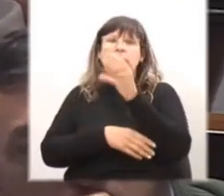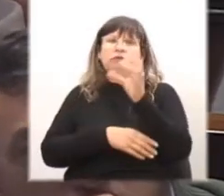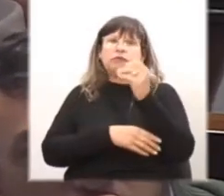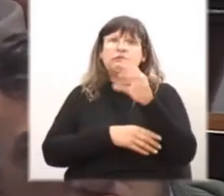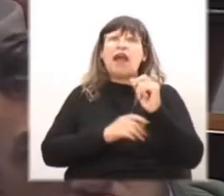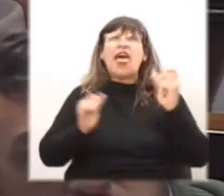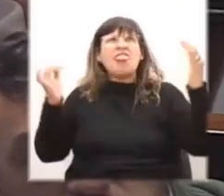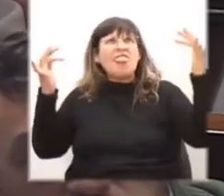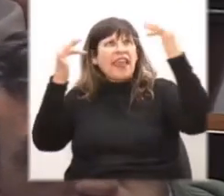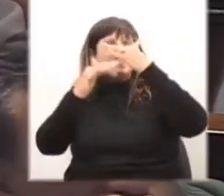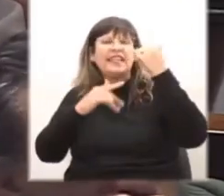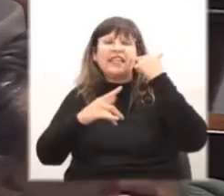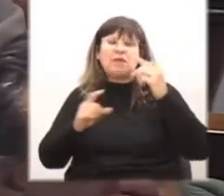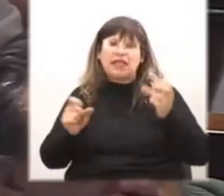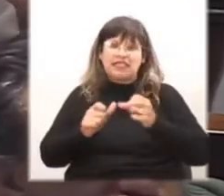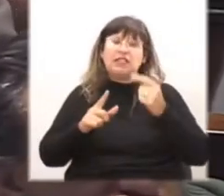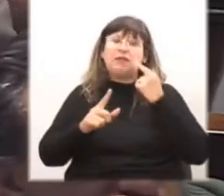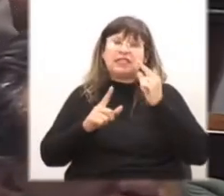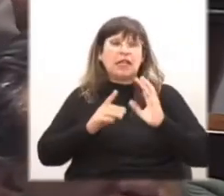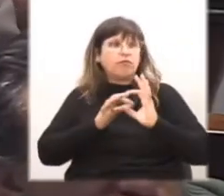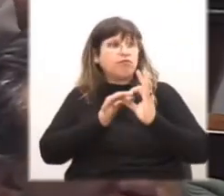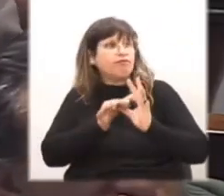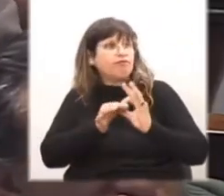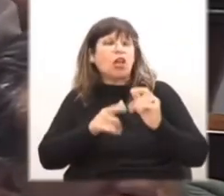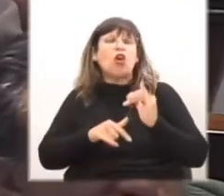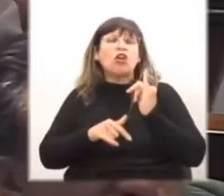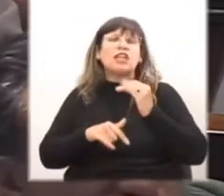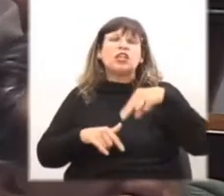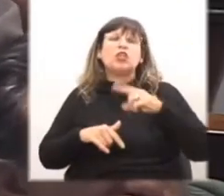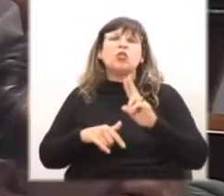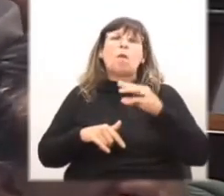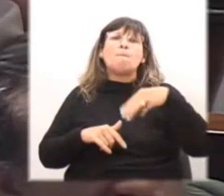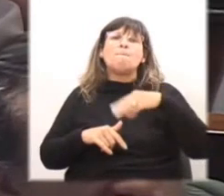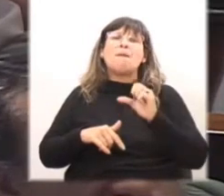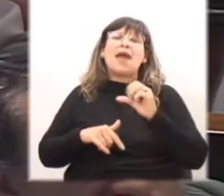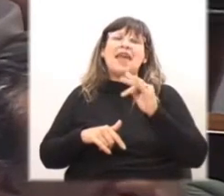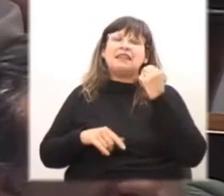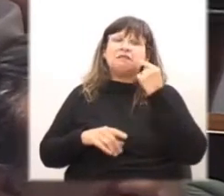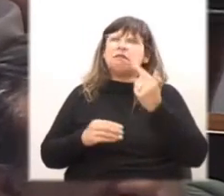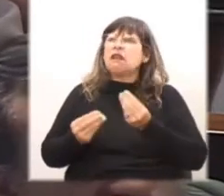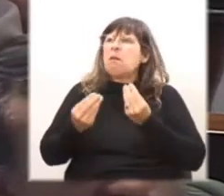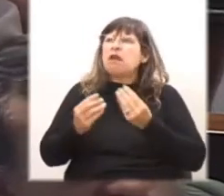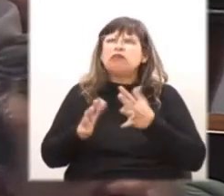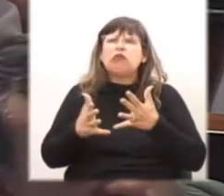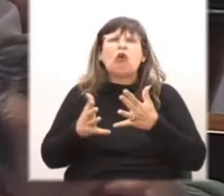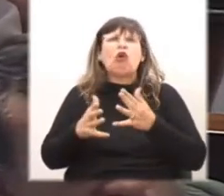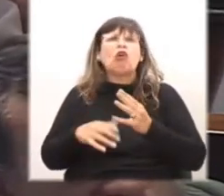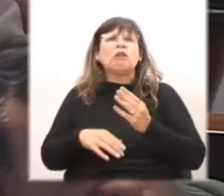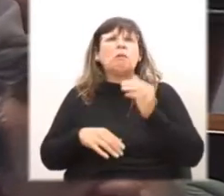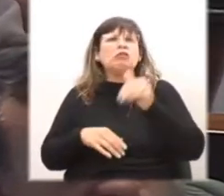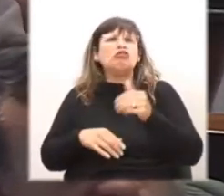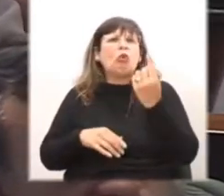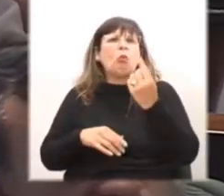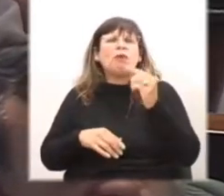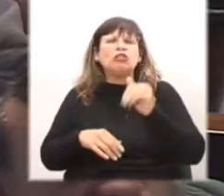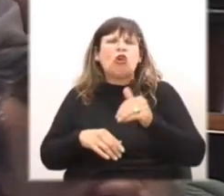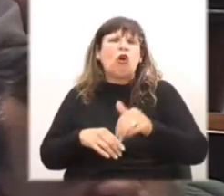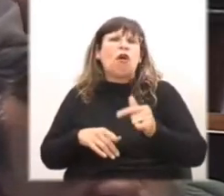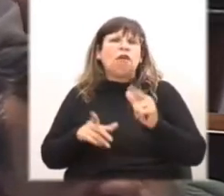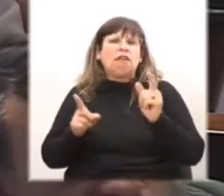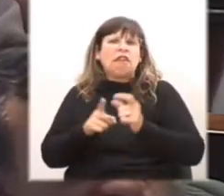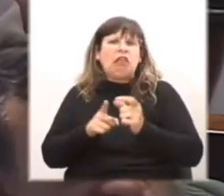que se iba a realizar junto con Inumet, qué sucedió con el $1.000.000 que estaba